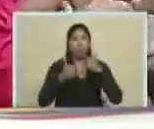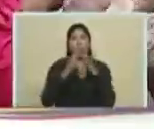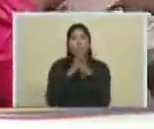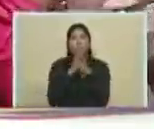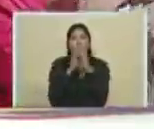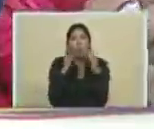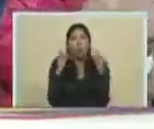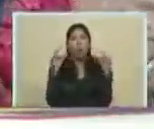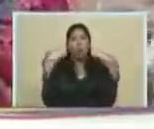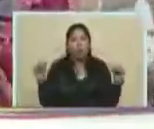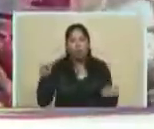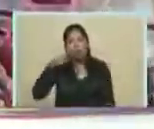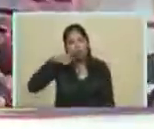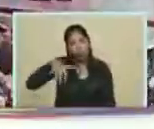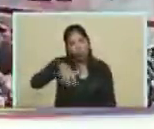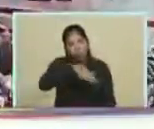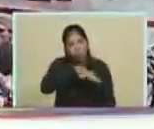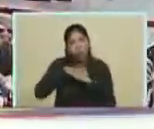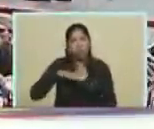el pueblo de Venezuela.